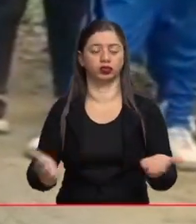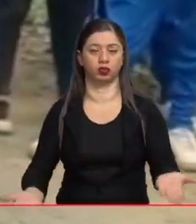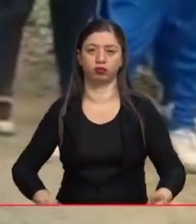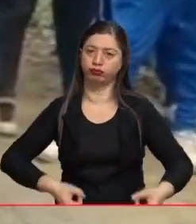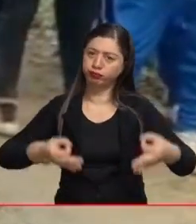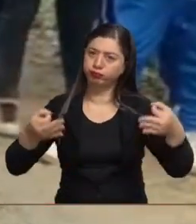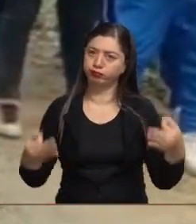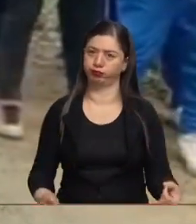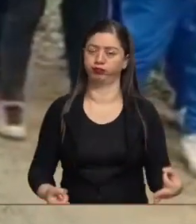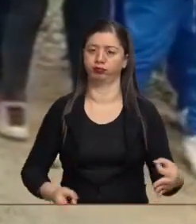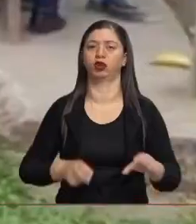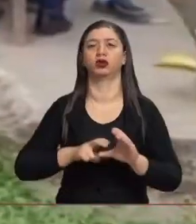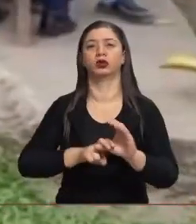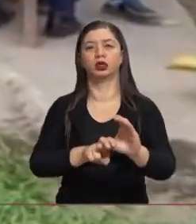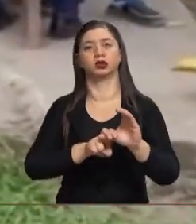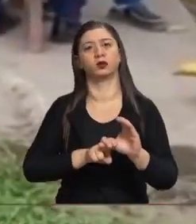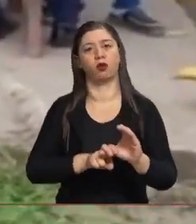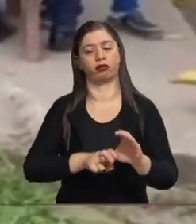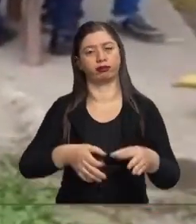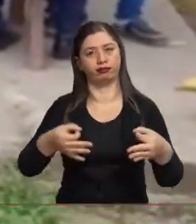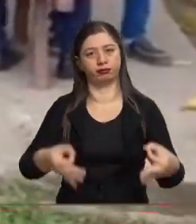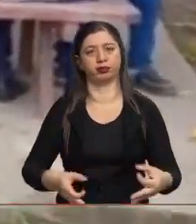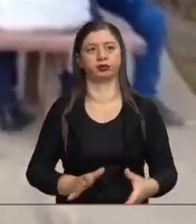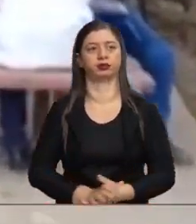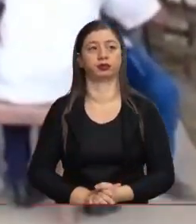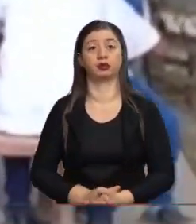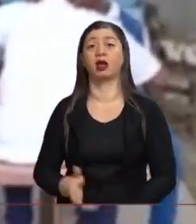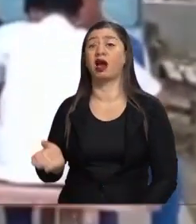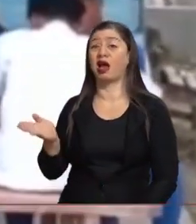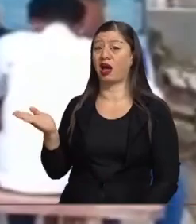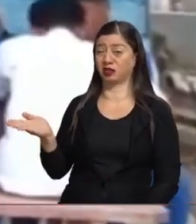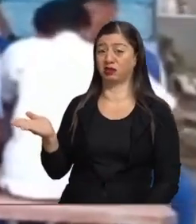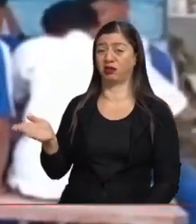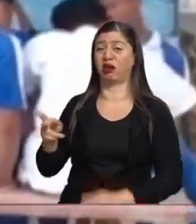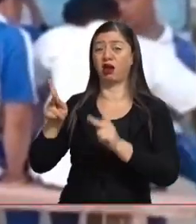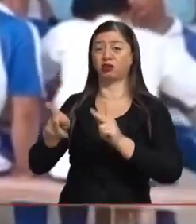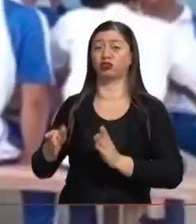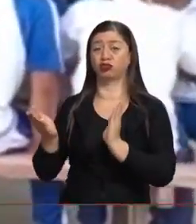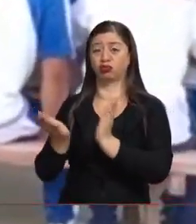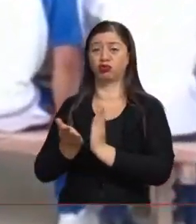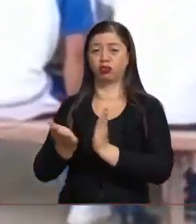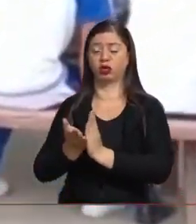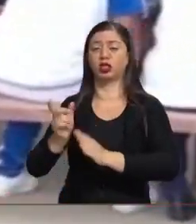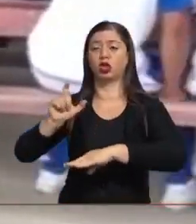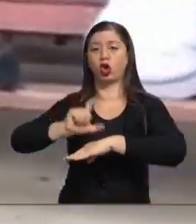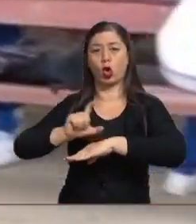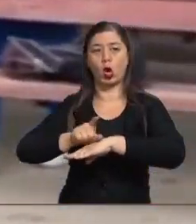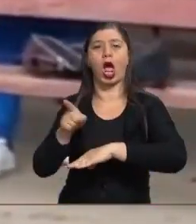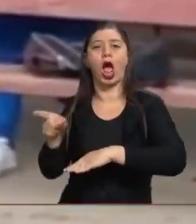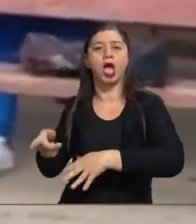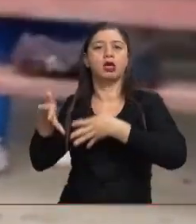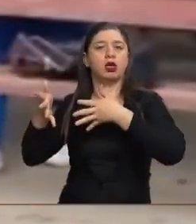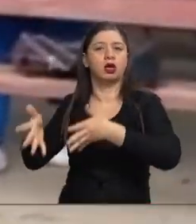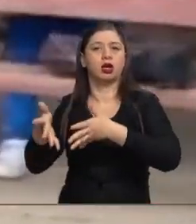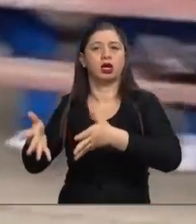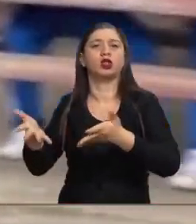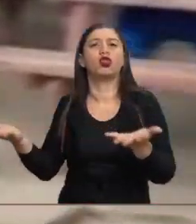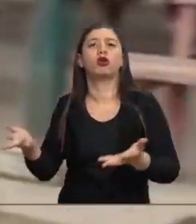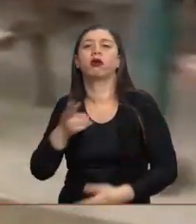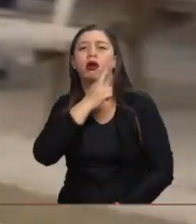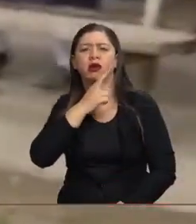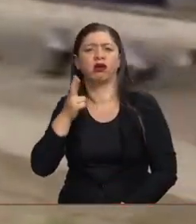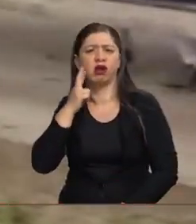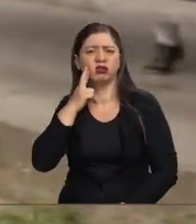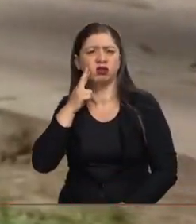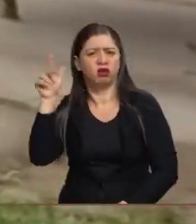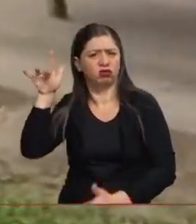cumplan con nuestro medio de transporte. Este es el estado como los estudiantes de la institución educativa Blanquised reciben clases en el restaurante del